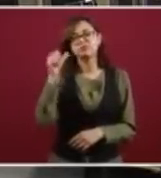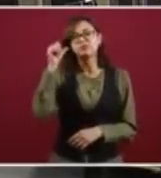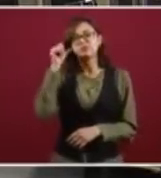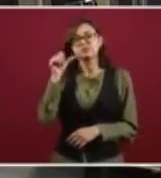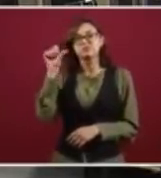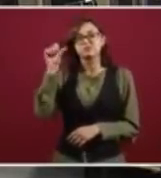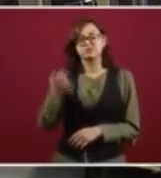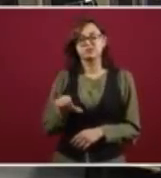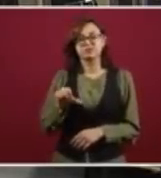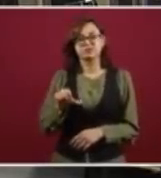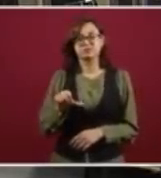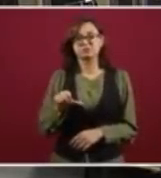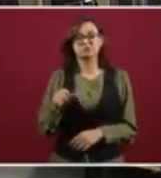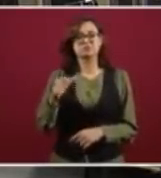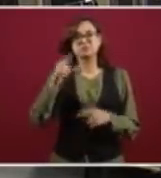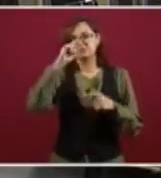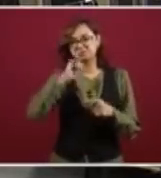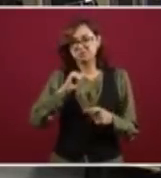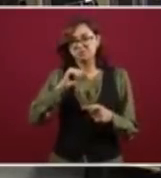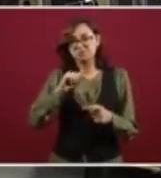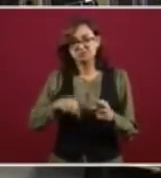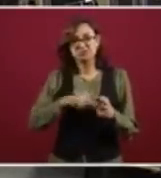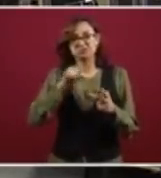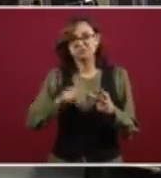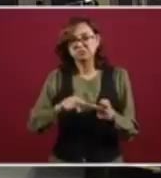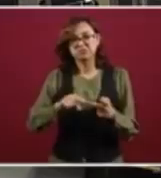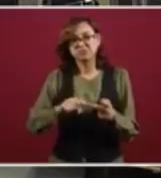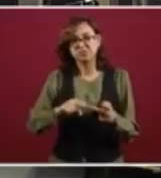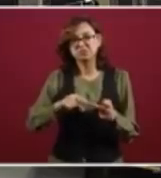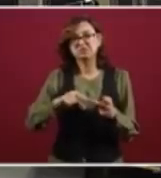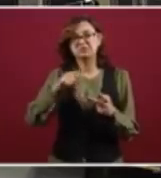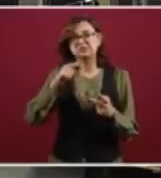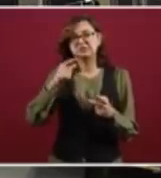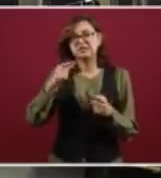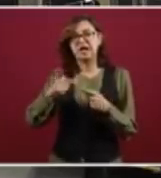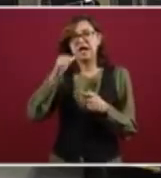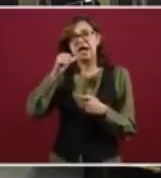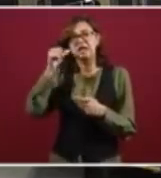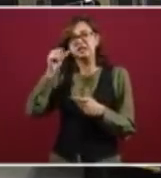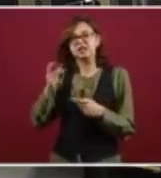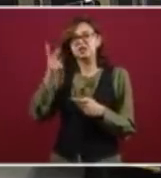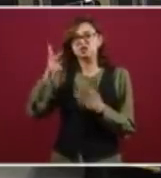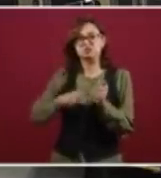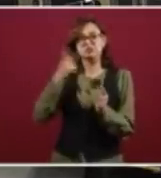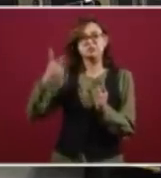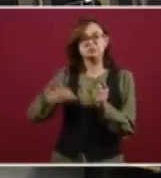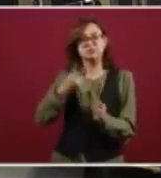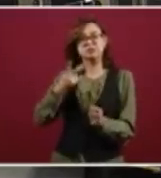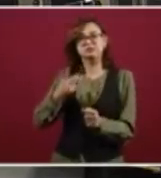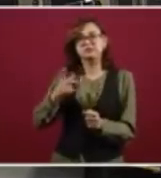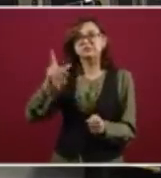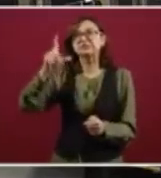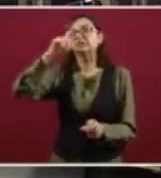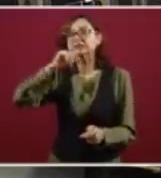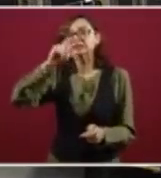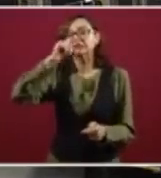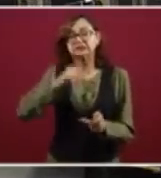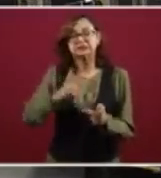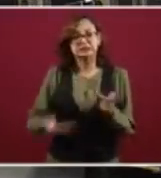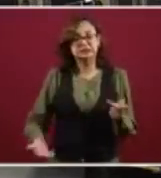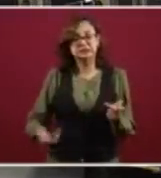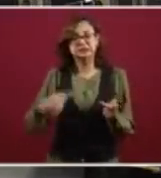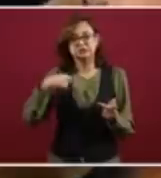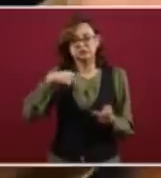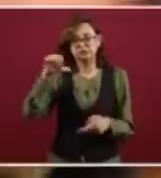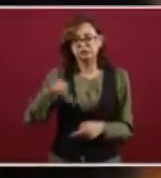dicen que la tercera es la vencida. En el día de ayer usted me señaló dos veces y no se pudo lograr este momento, así que le agradezco la oportunidad del espacio. Le